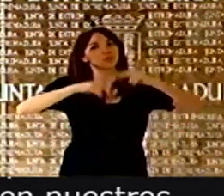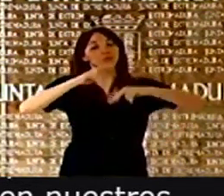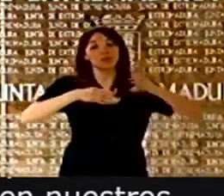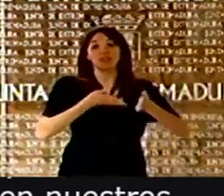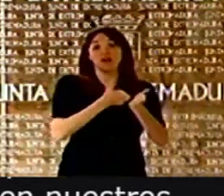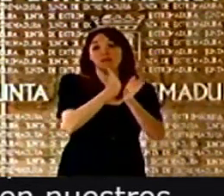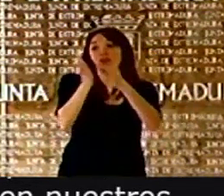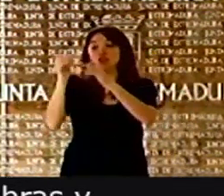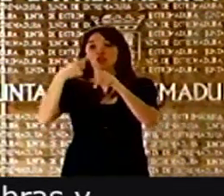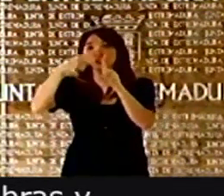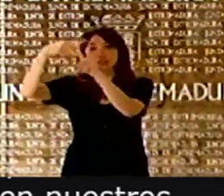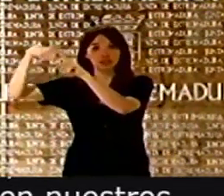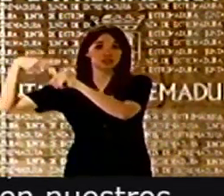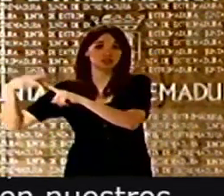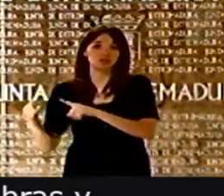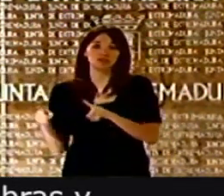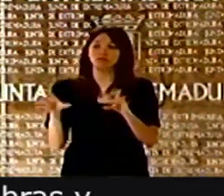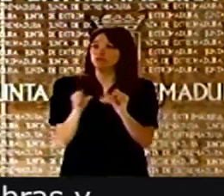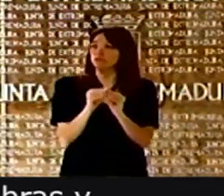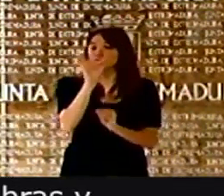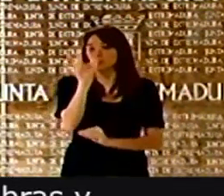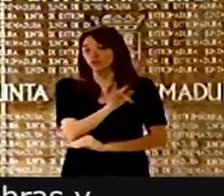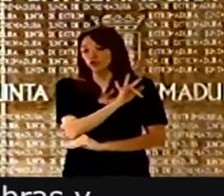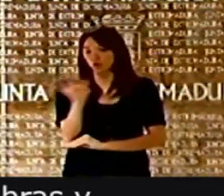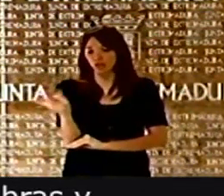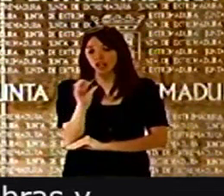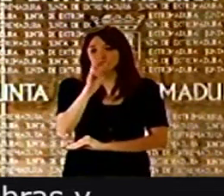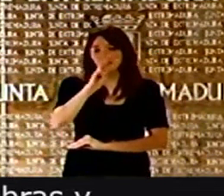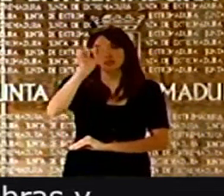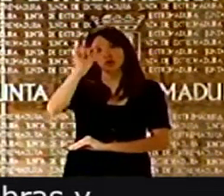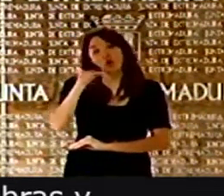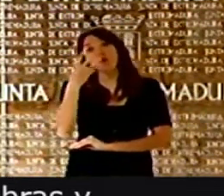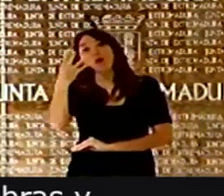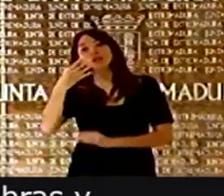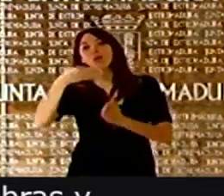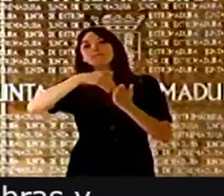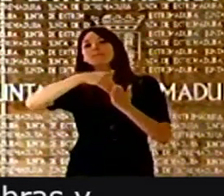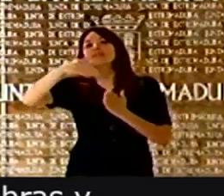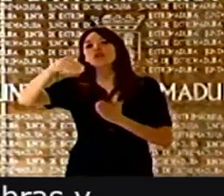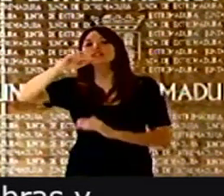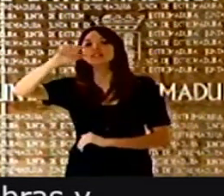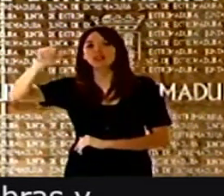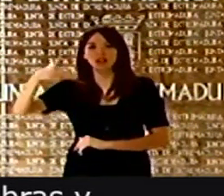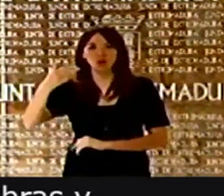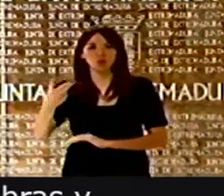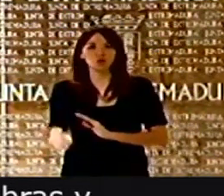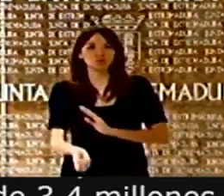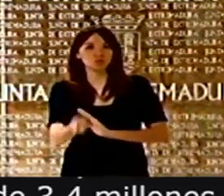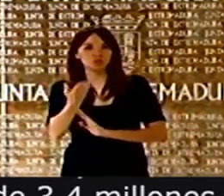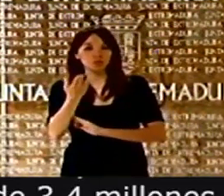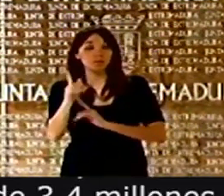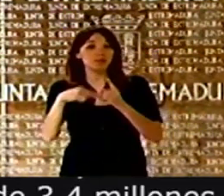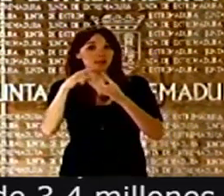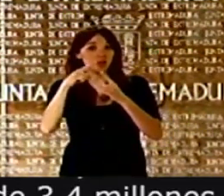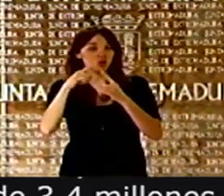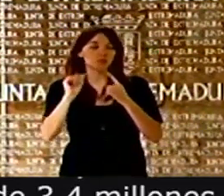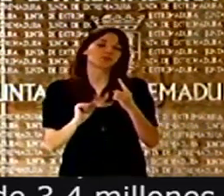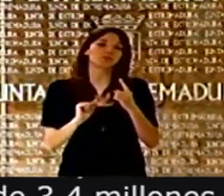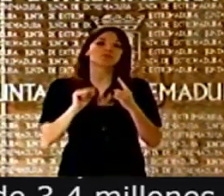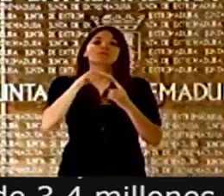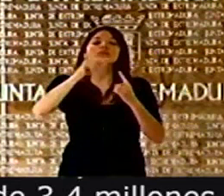rurales, distintos lotes que ascienden a un total de 3,4 millones de euros. En primer lugar, se trata